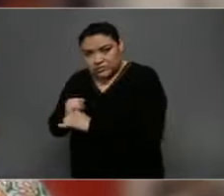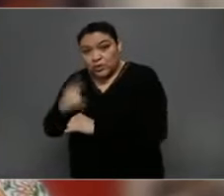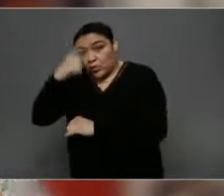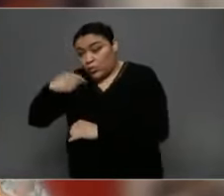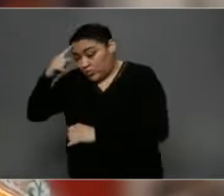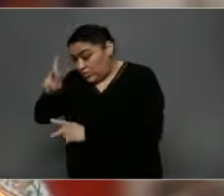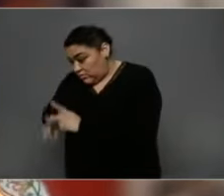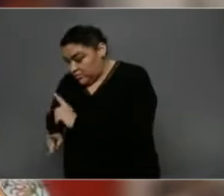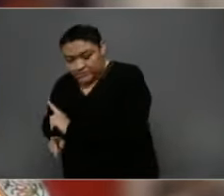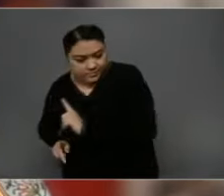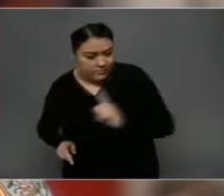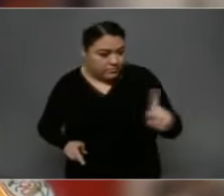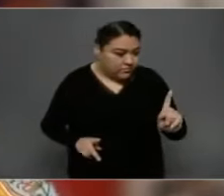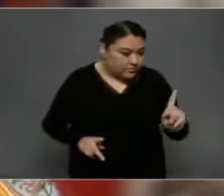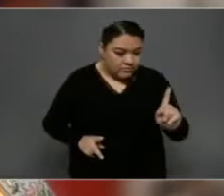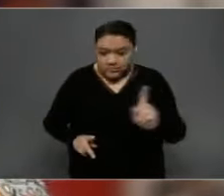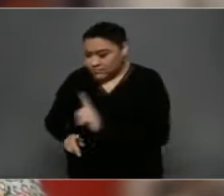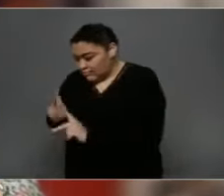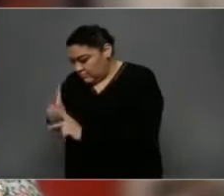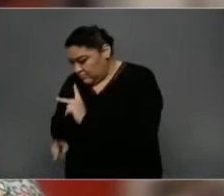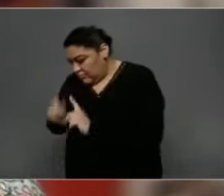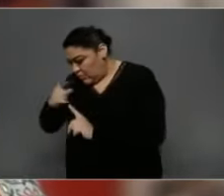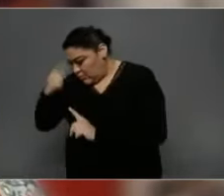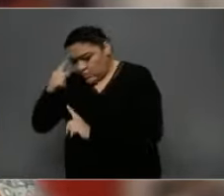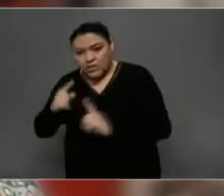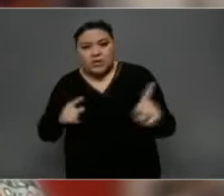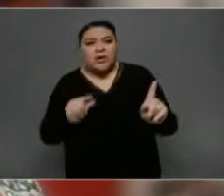de trabajo hacer una pausa yo entender eso para mí la meta